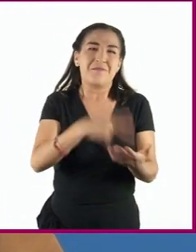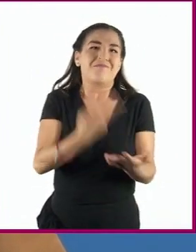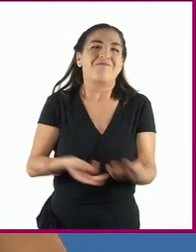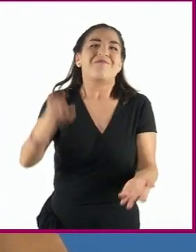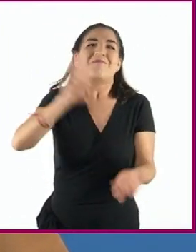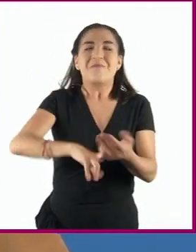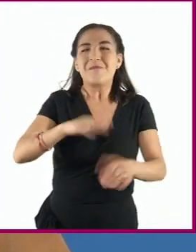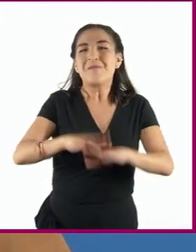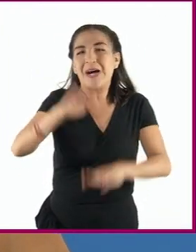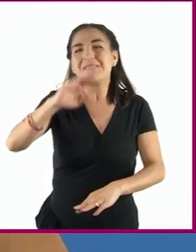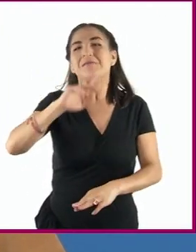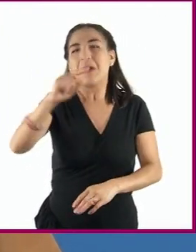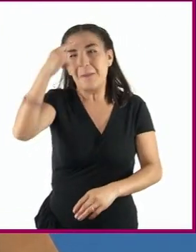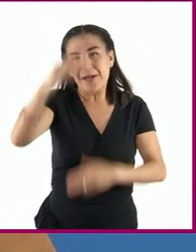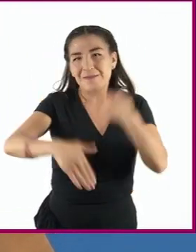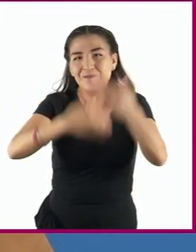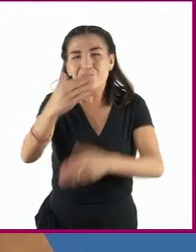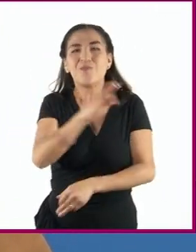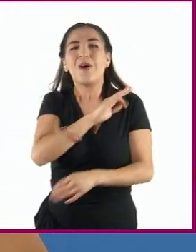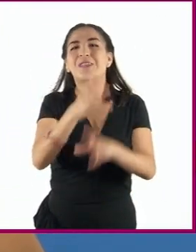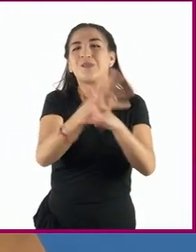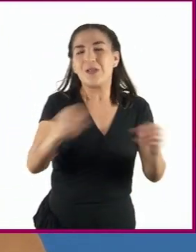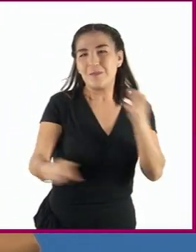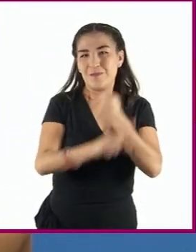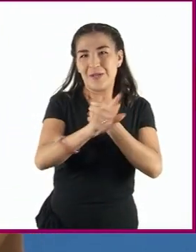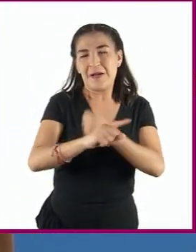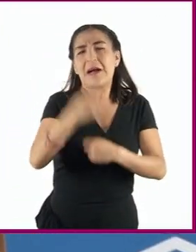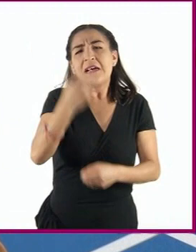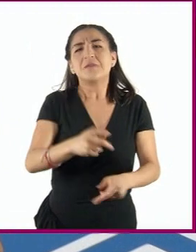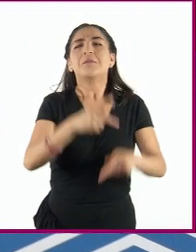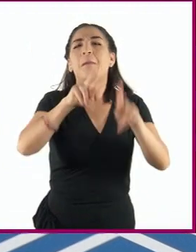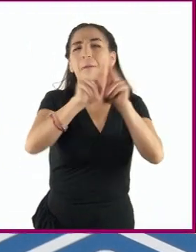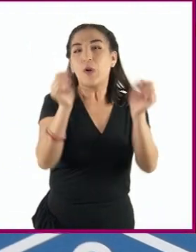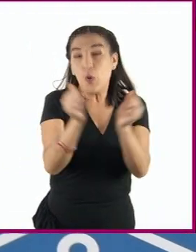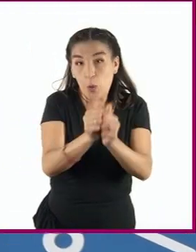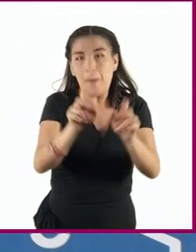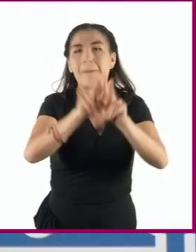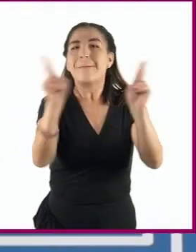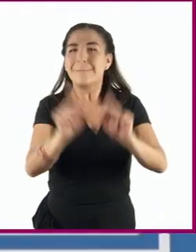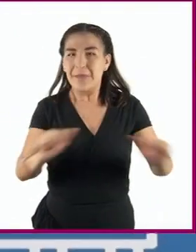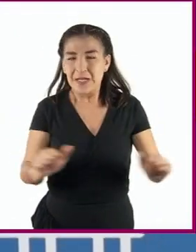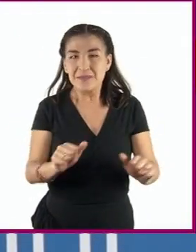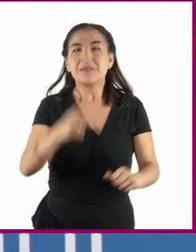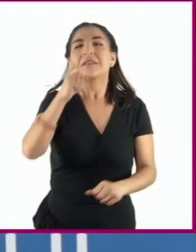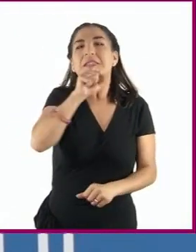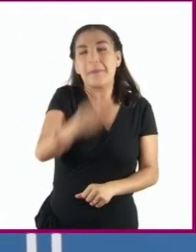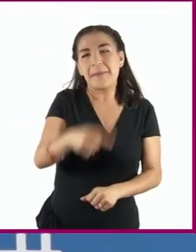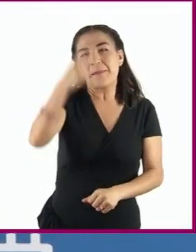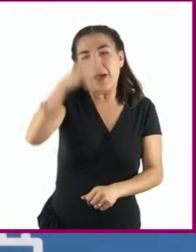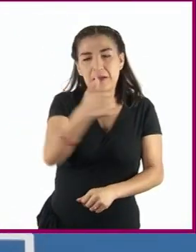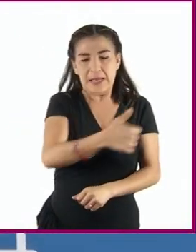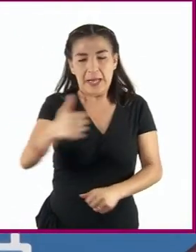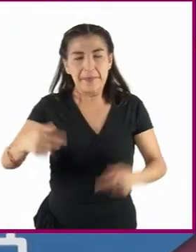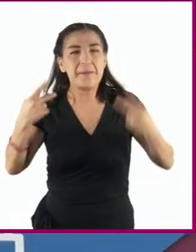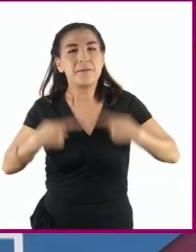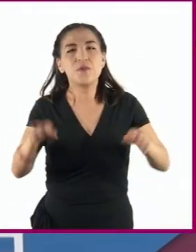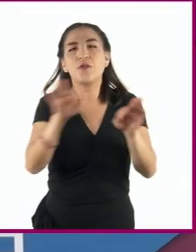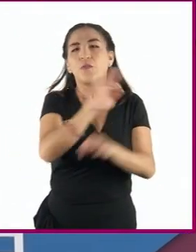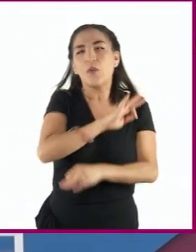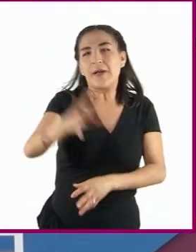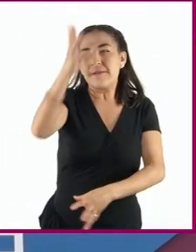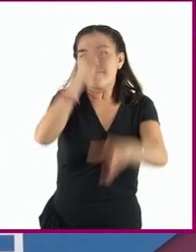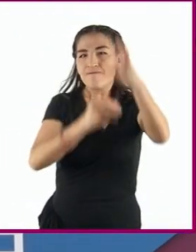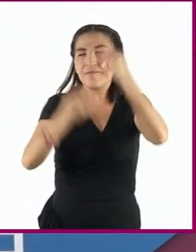la posibilidad de resolver los conflictos de manera pacífica y por las capacidades que podemos aprender en el